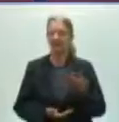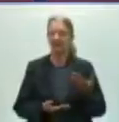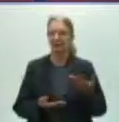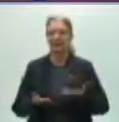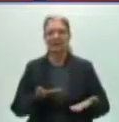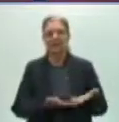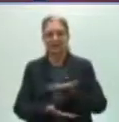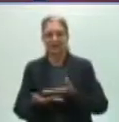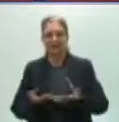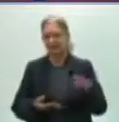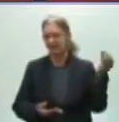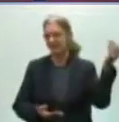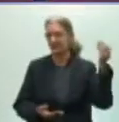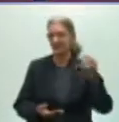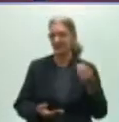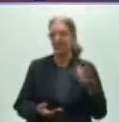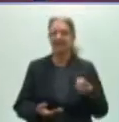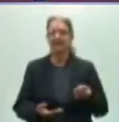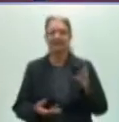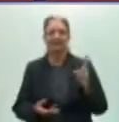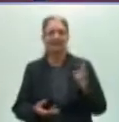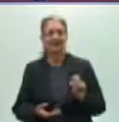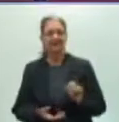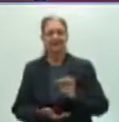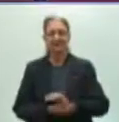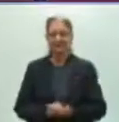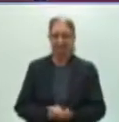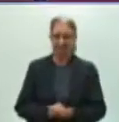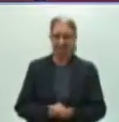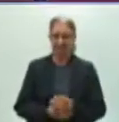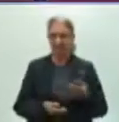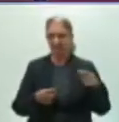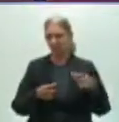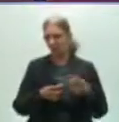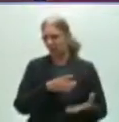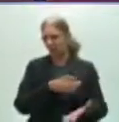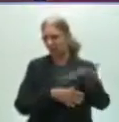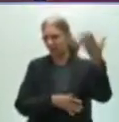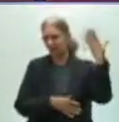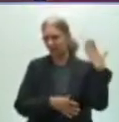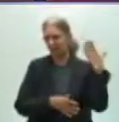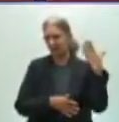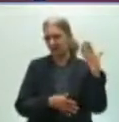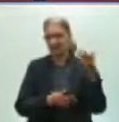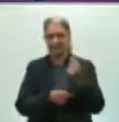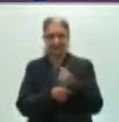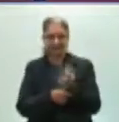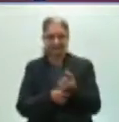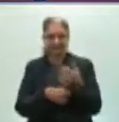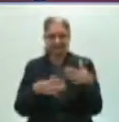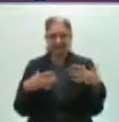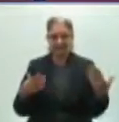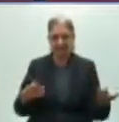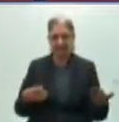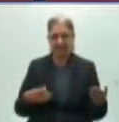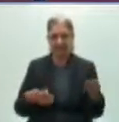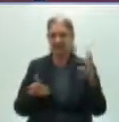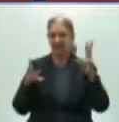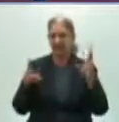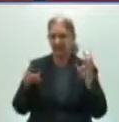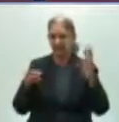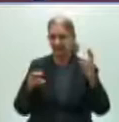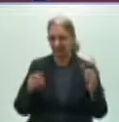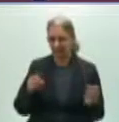compartiendo saberes matemáticos. En los encuentros anteriores hemos estado trabajando con la estadística descriptiva.